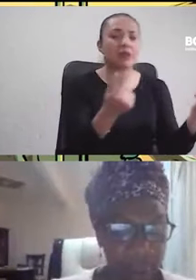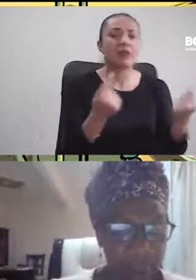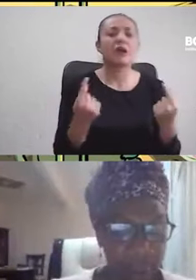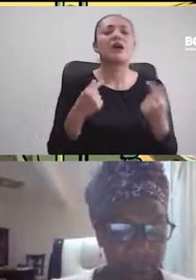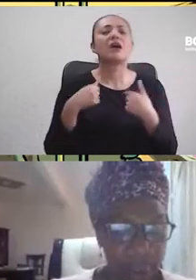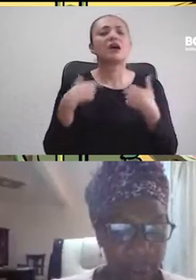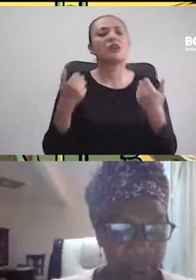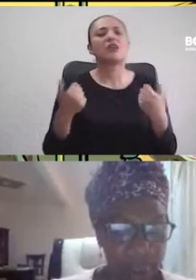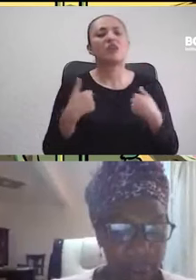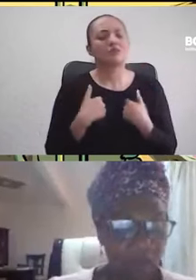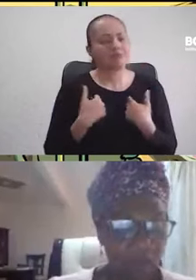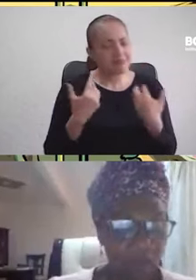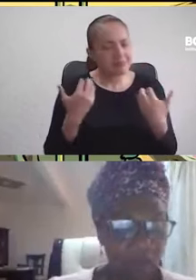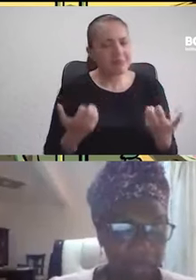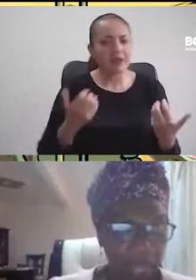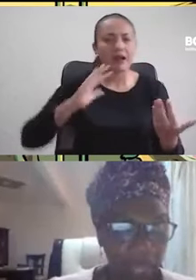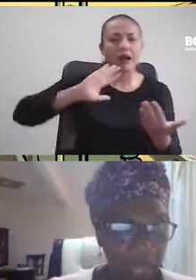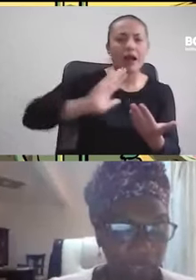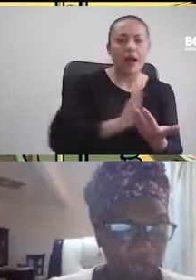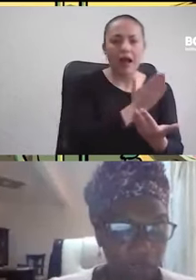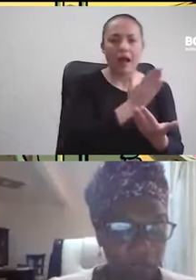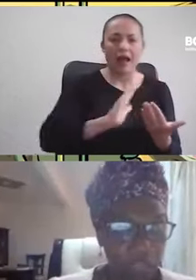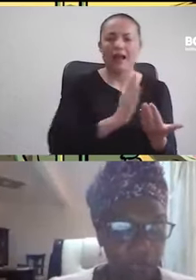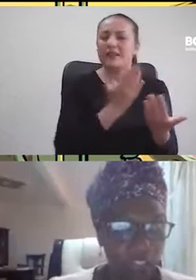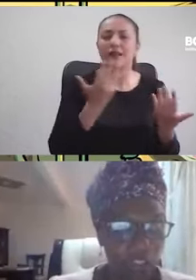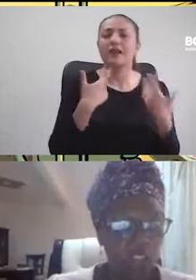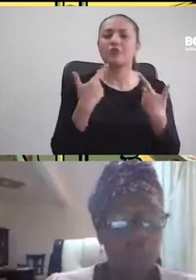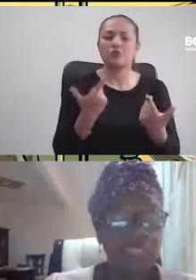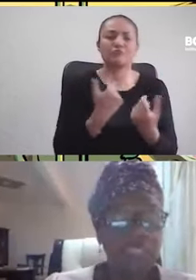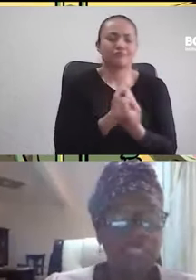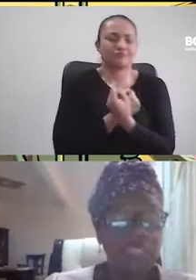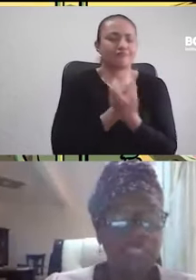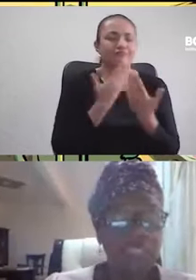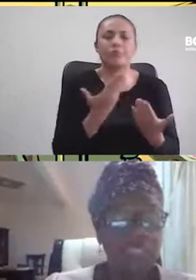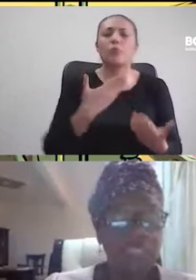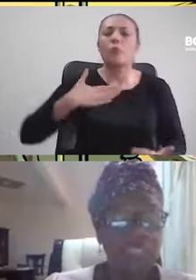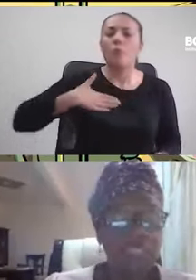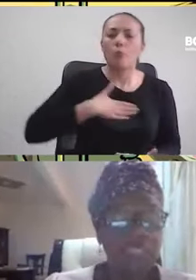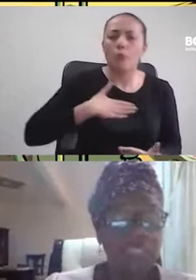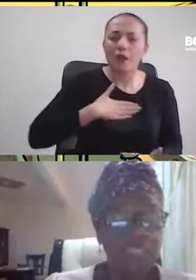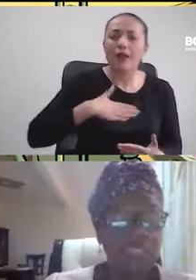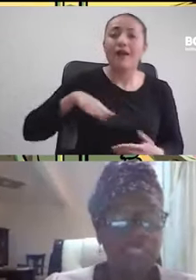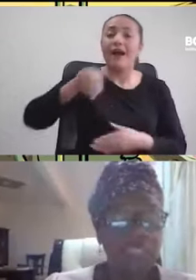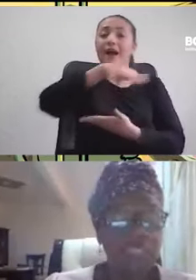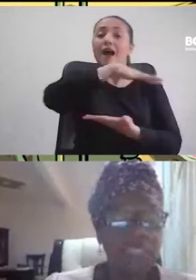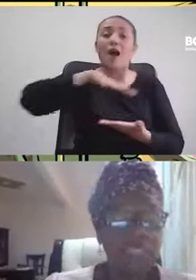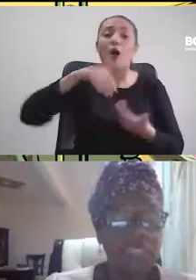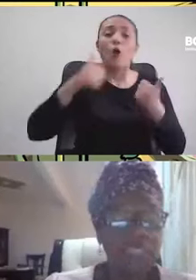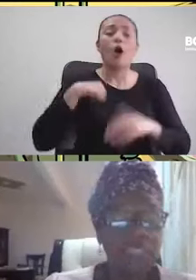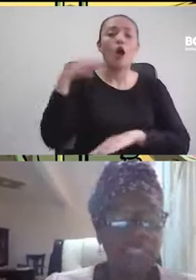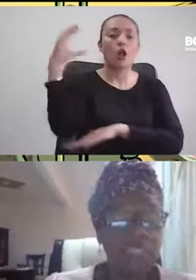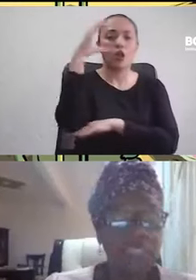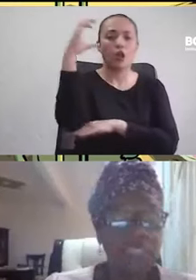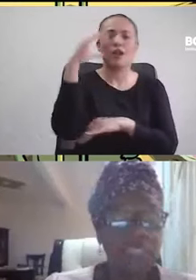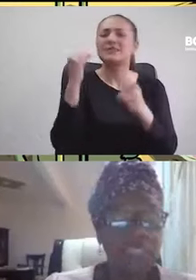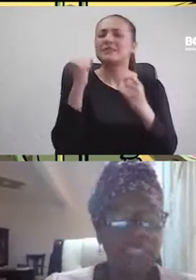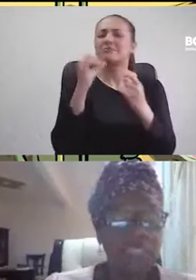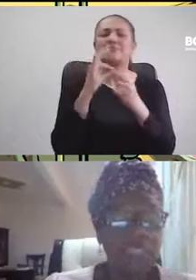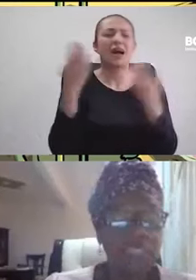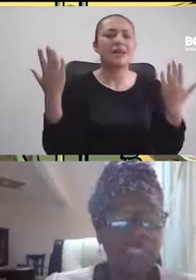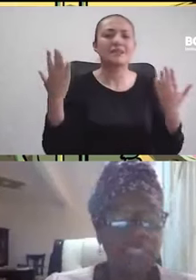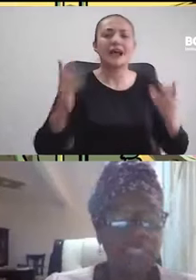Cartagena. Bolívar, yo quiero mi tierra, Colombia. En especial, yo quiero al mundo, a la vida y a